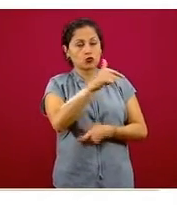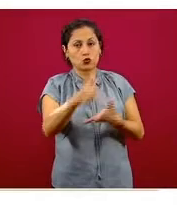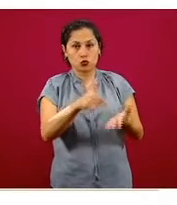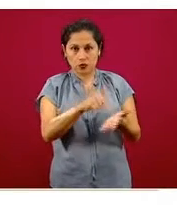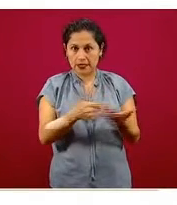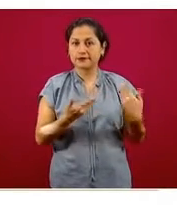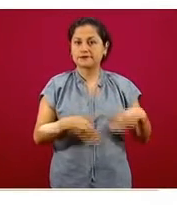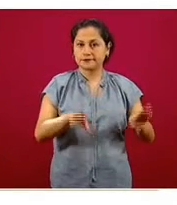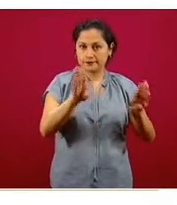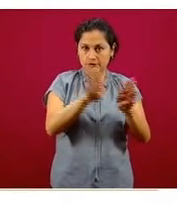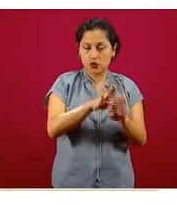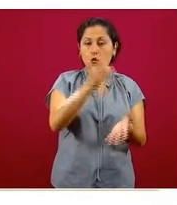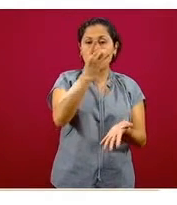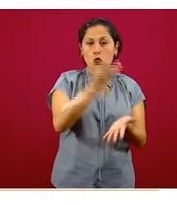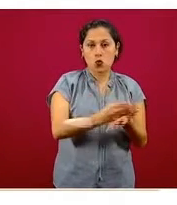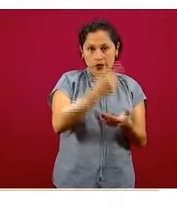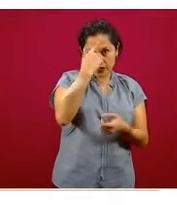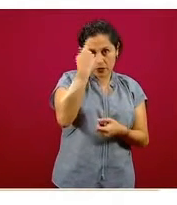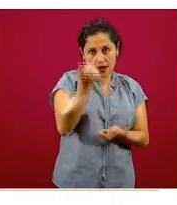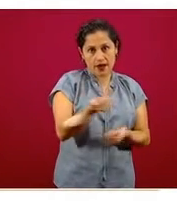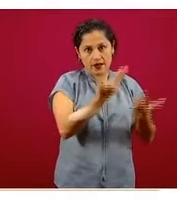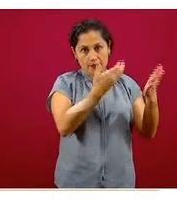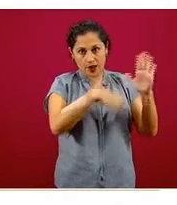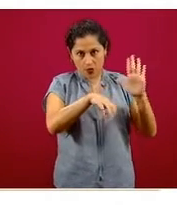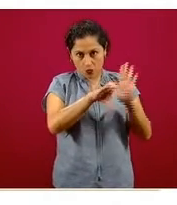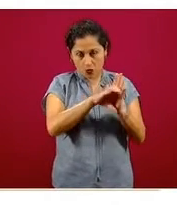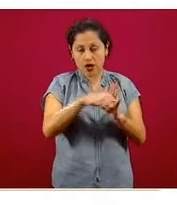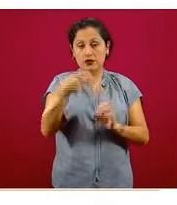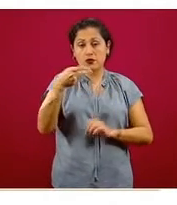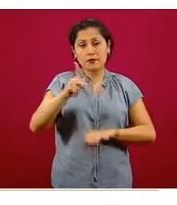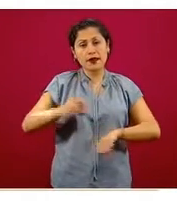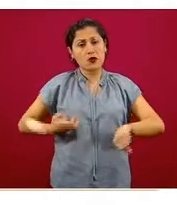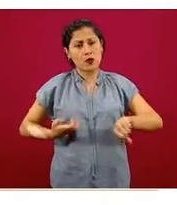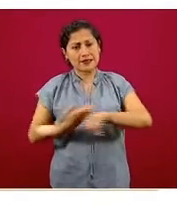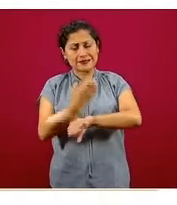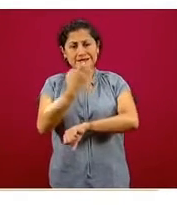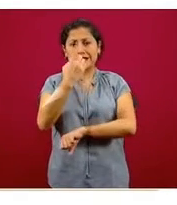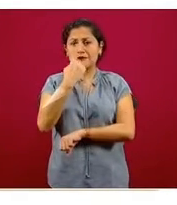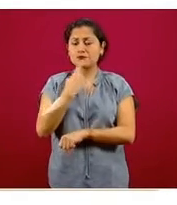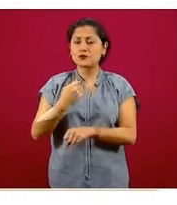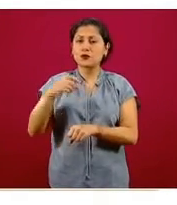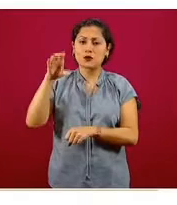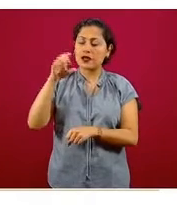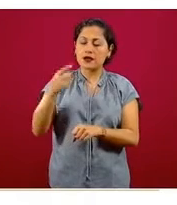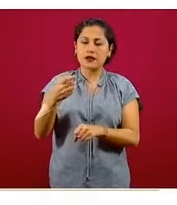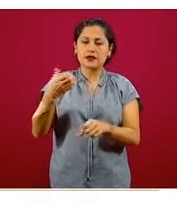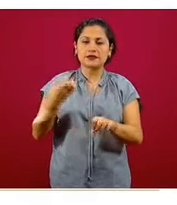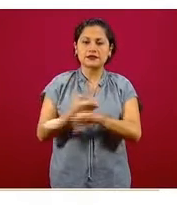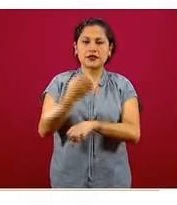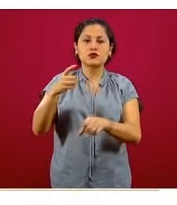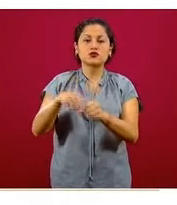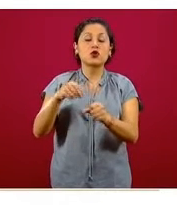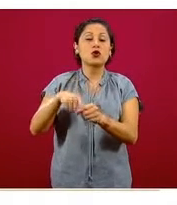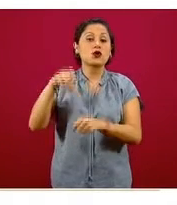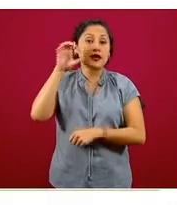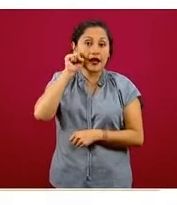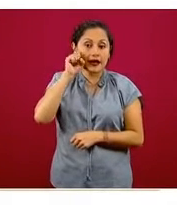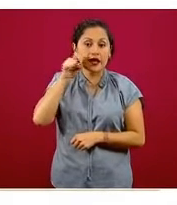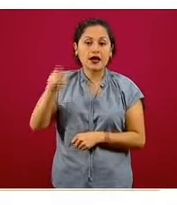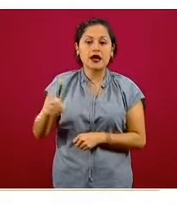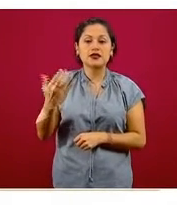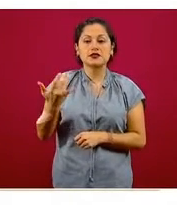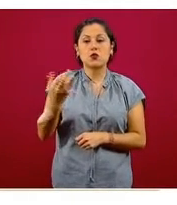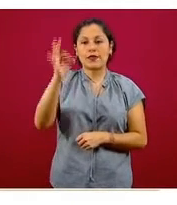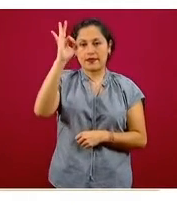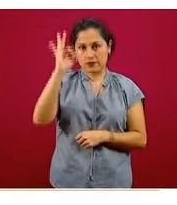a domicilio. Sin embargo, en naranja ya tenemos una mayor apertura, en este caso del 50%, también pueden abrir